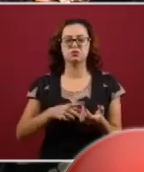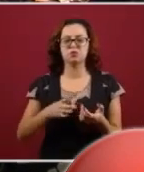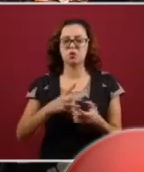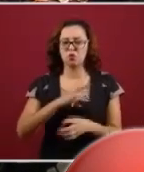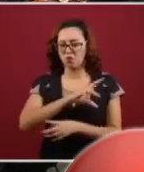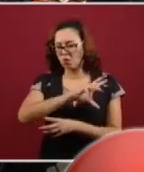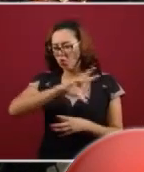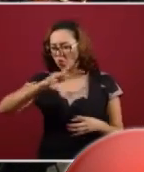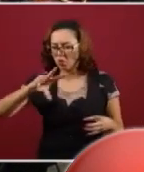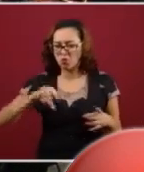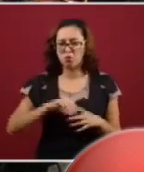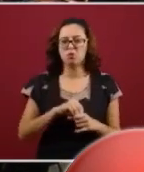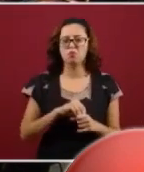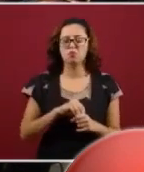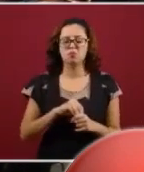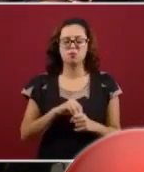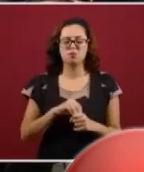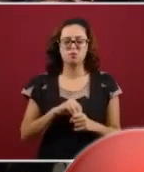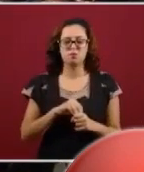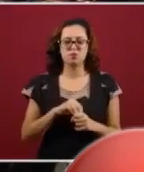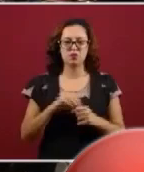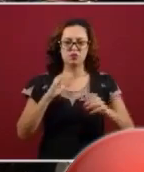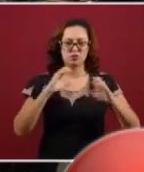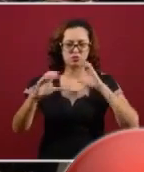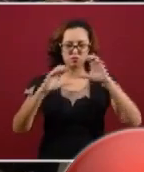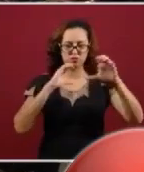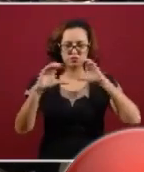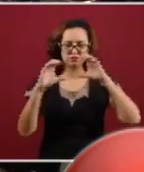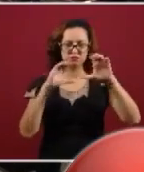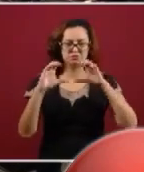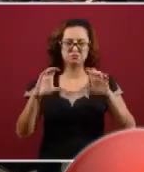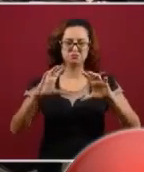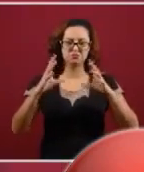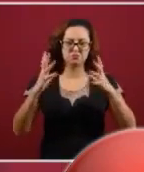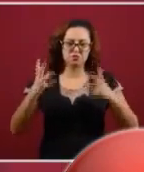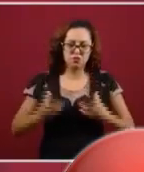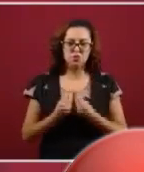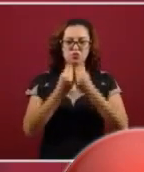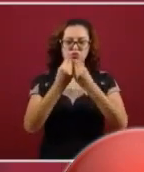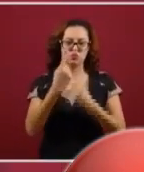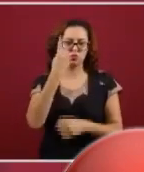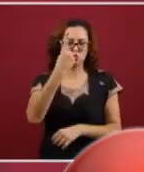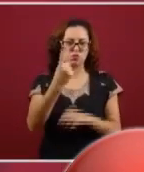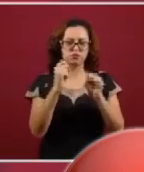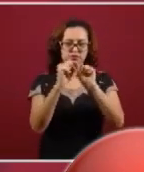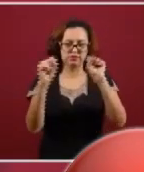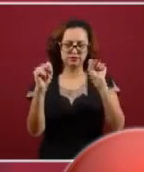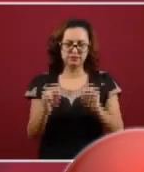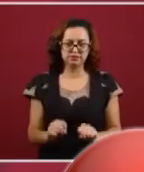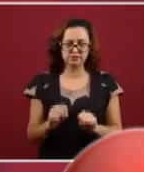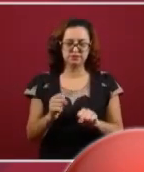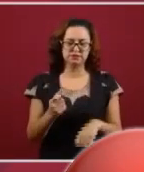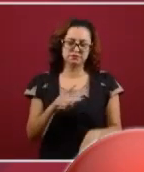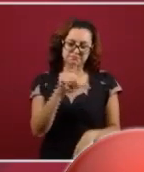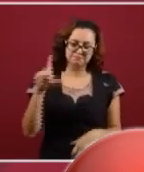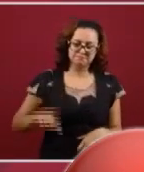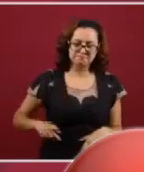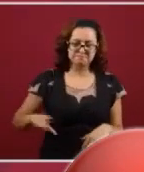todo el sistema de comunicación del gobierno del Estado